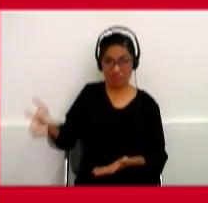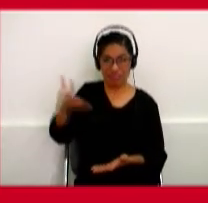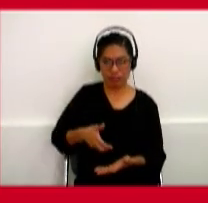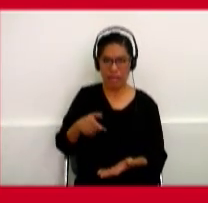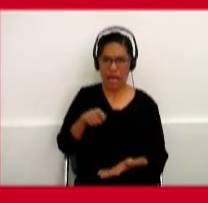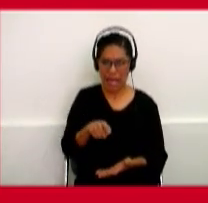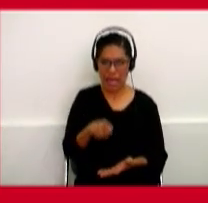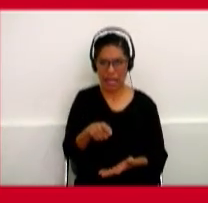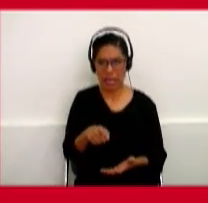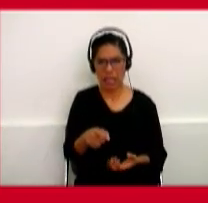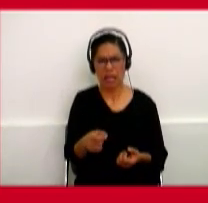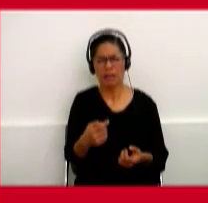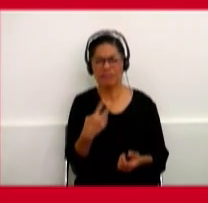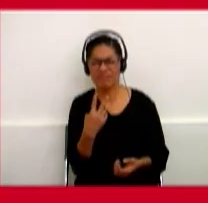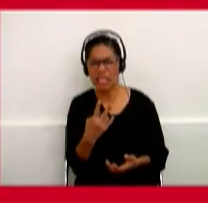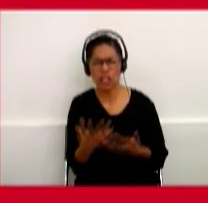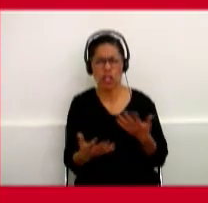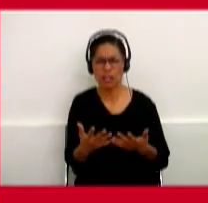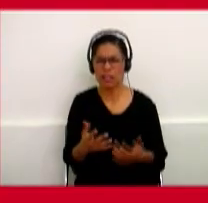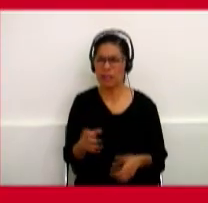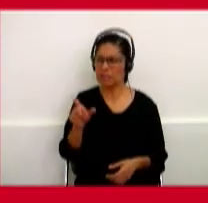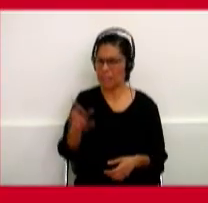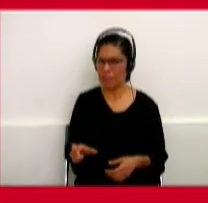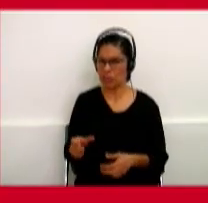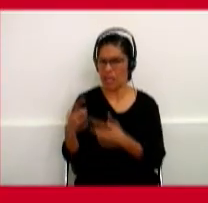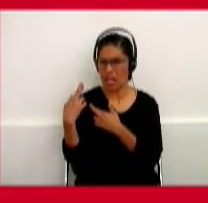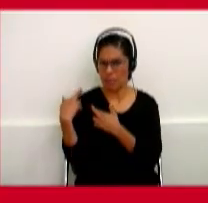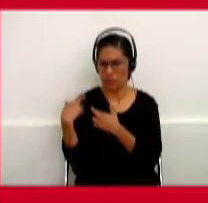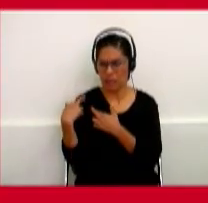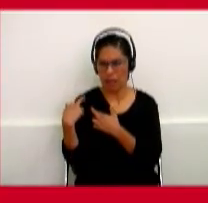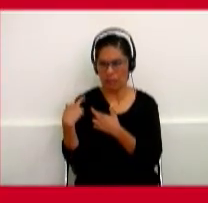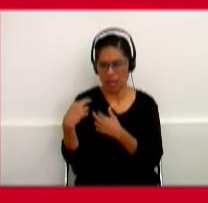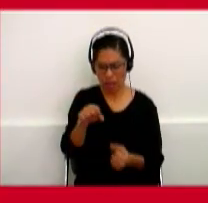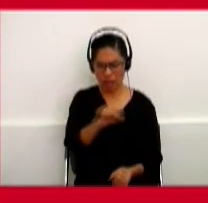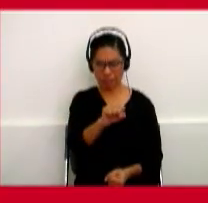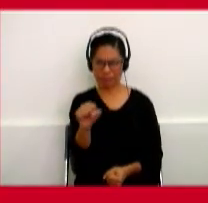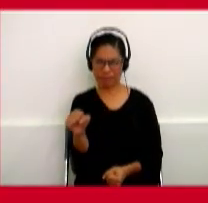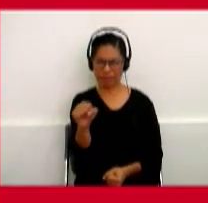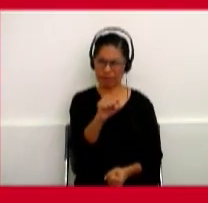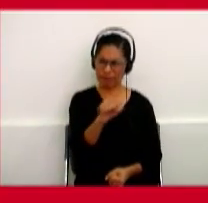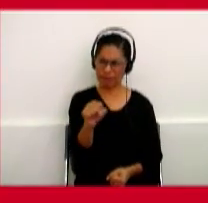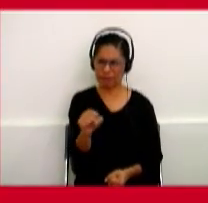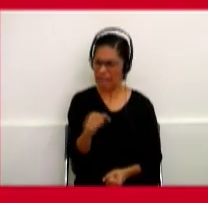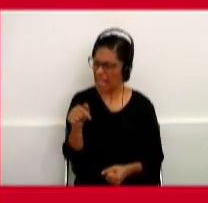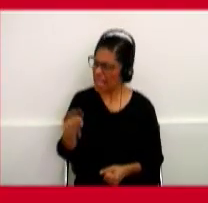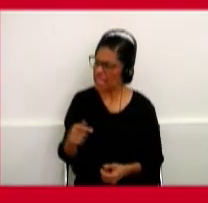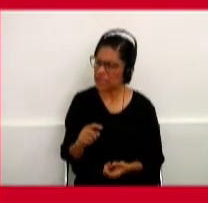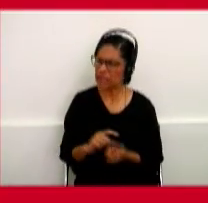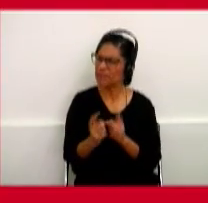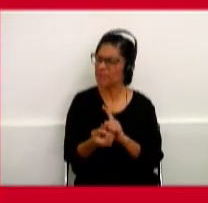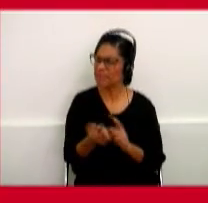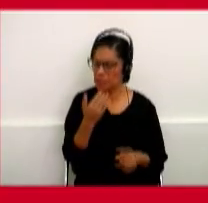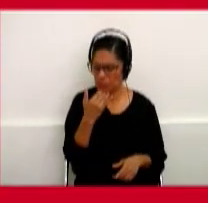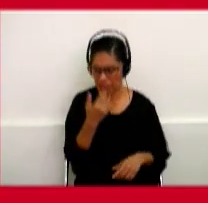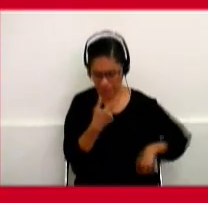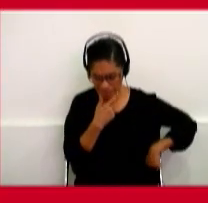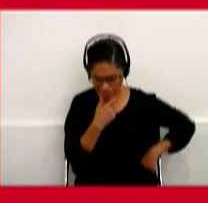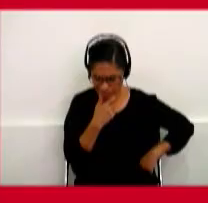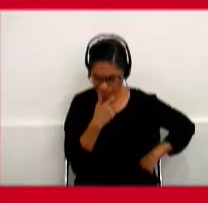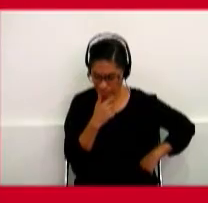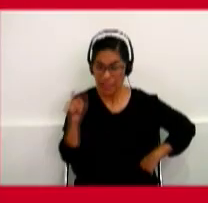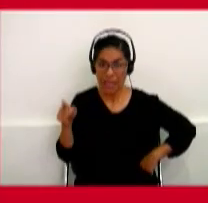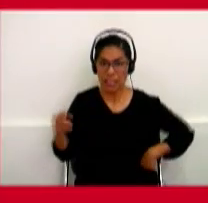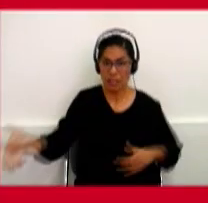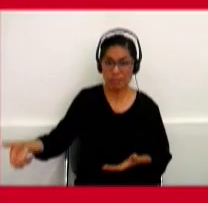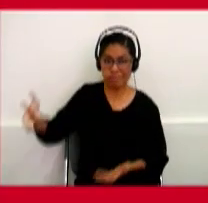permite entonces a los operadores decir, hey, un reto, ¿no? ¿Qué pasa con nuestras prácticas de carguío? ¿Qué podemos cambiar de estas prácticas para no ver